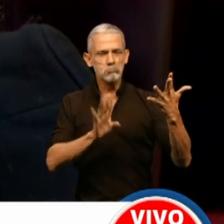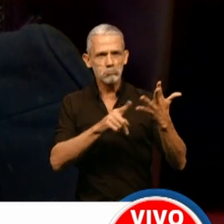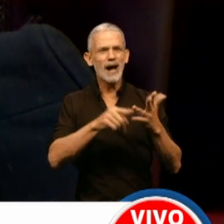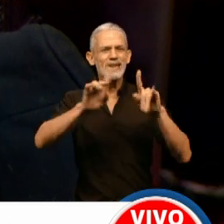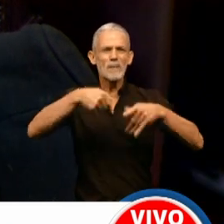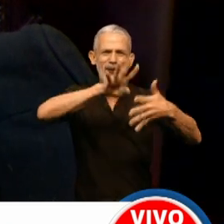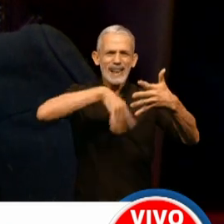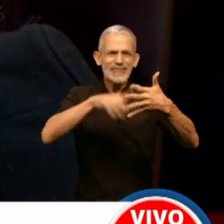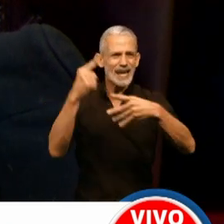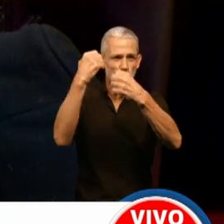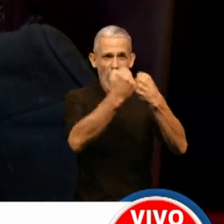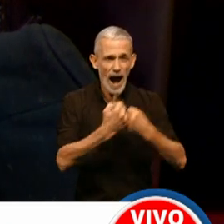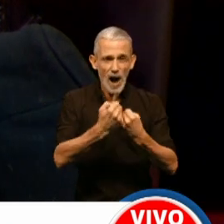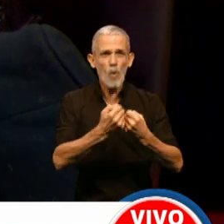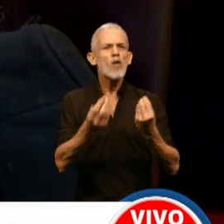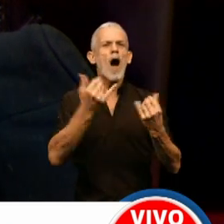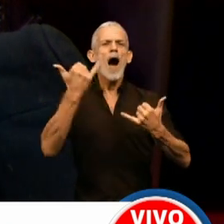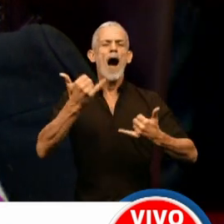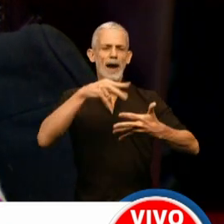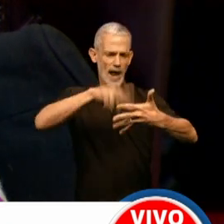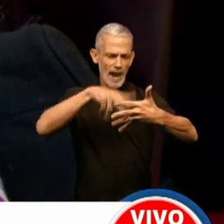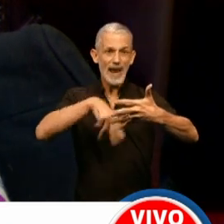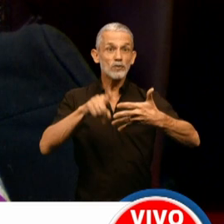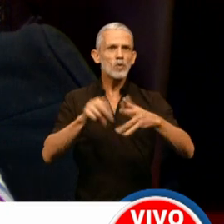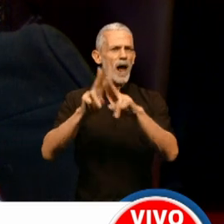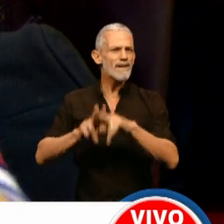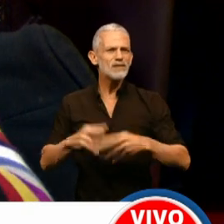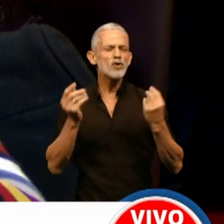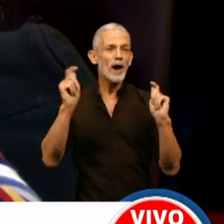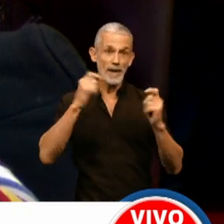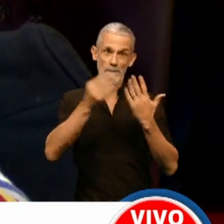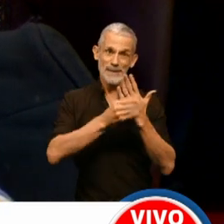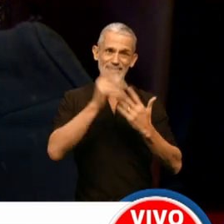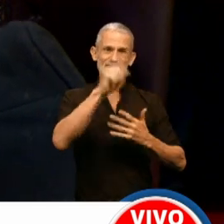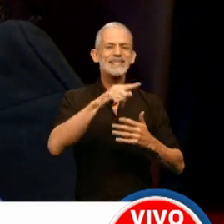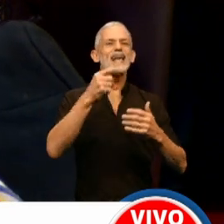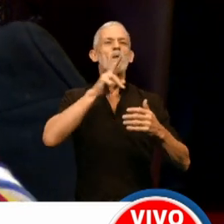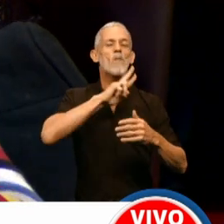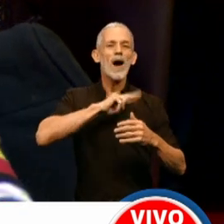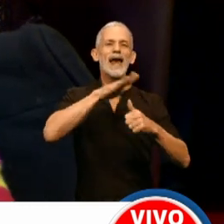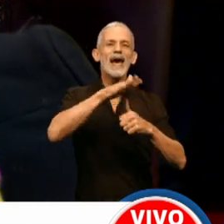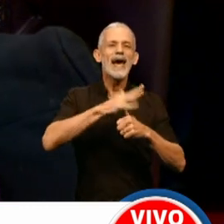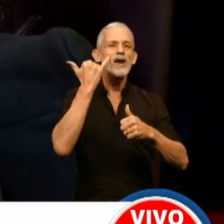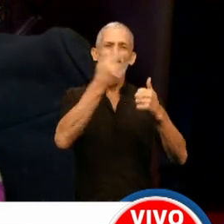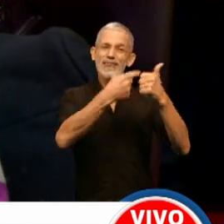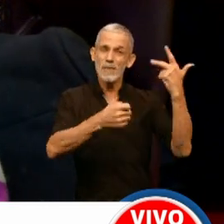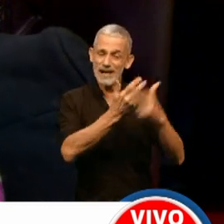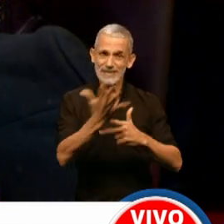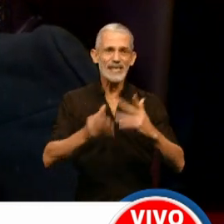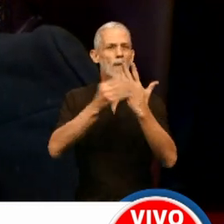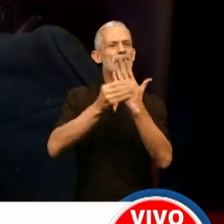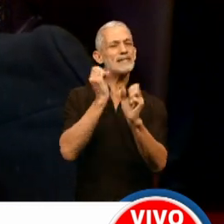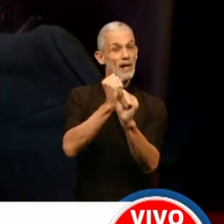el texto consensuado cuenta con la lectura y revisión del ministerio de mujeres géneros y diversidad del ministerio de trabajo